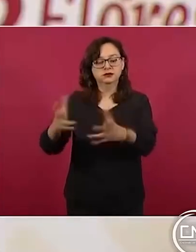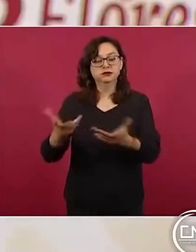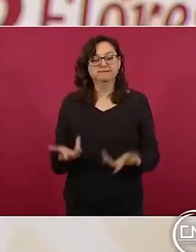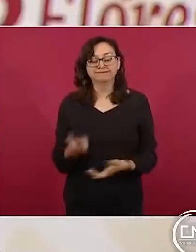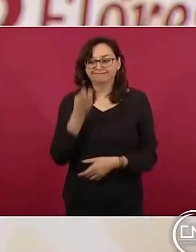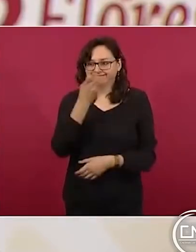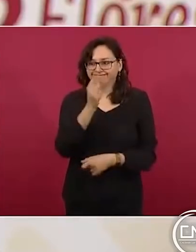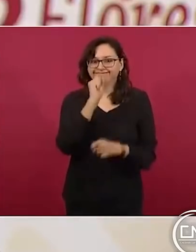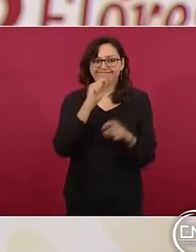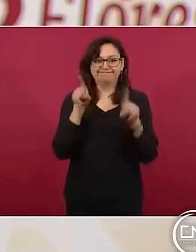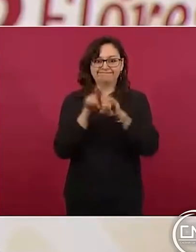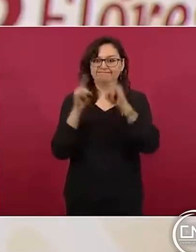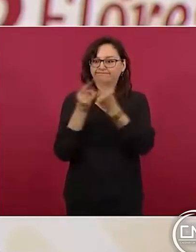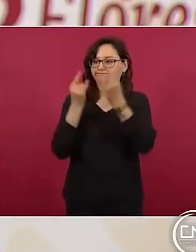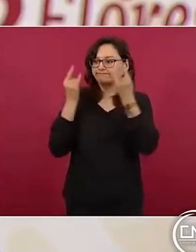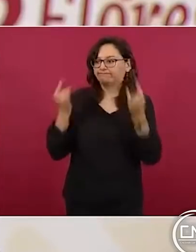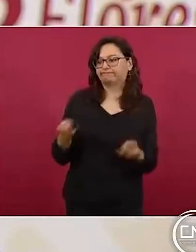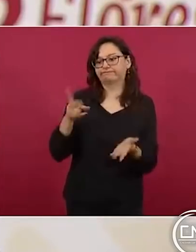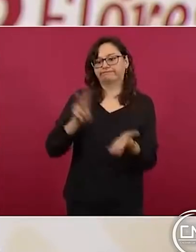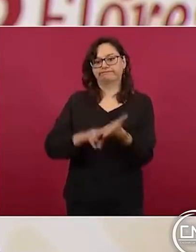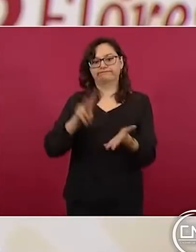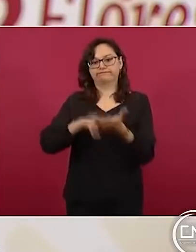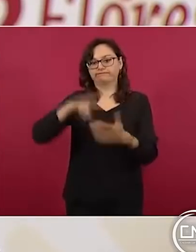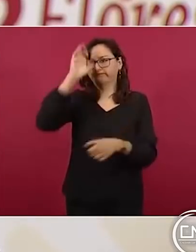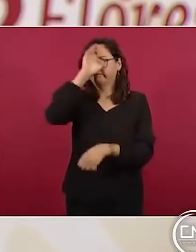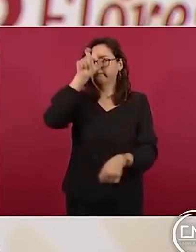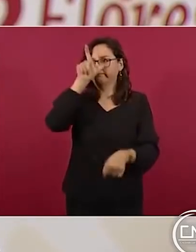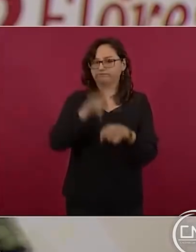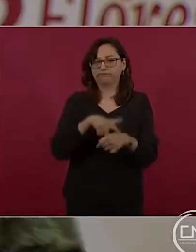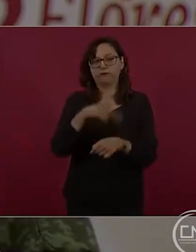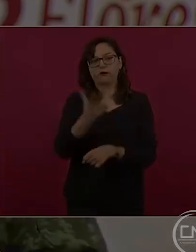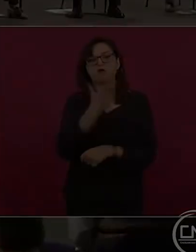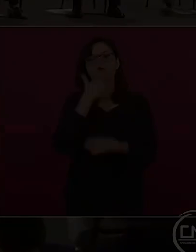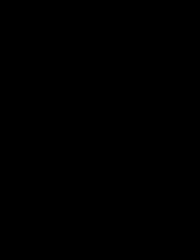salvaguardar el patrimonio histórico y cultural de nuestra nación.